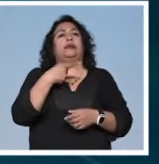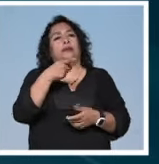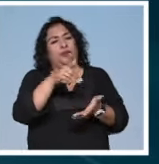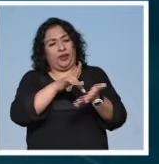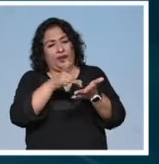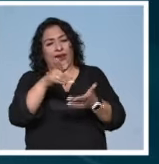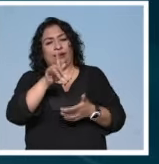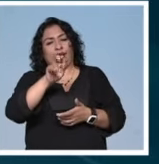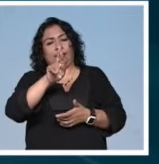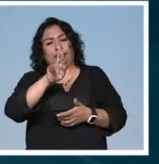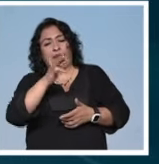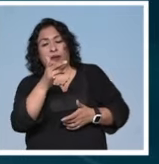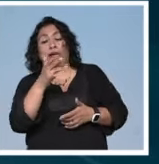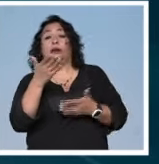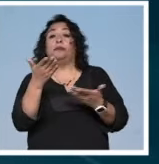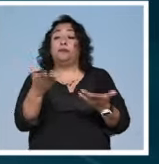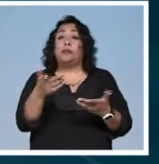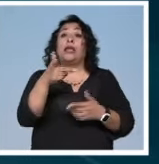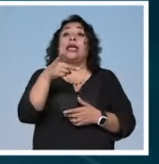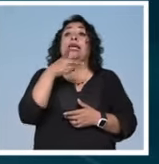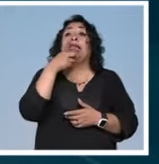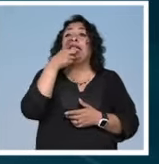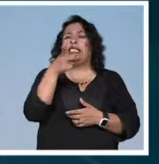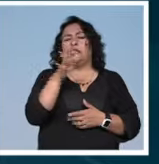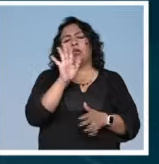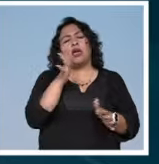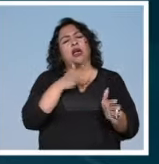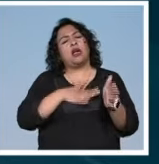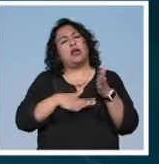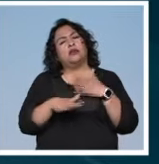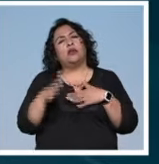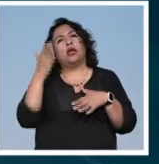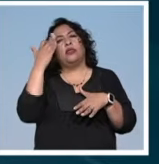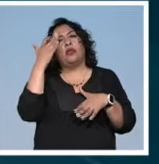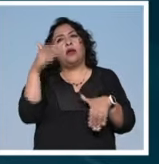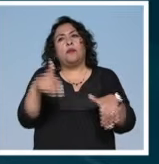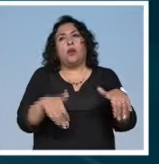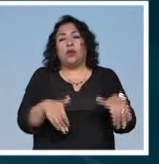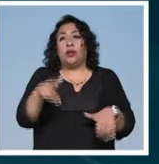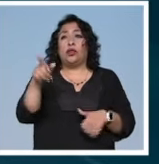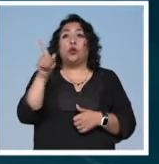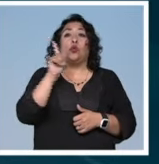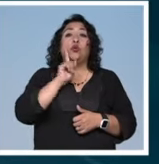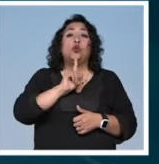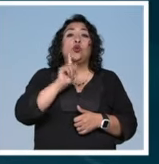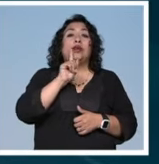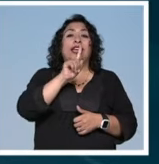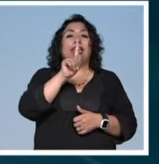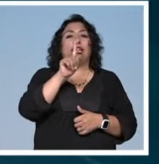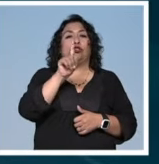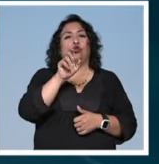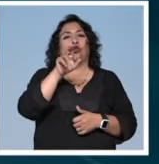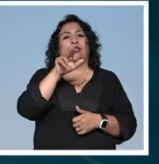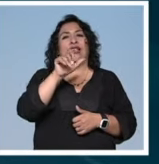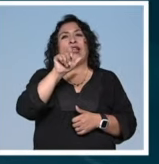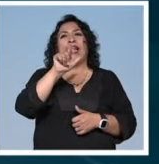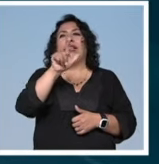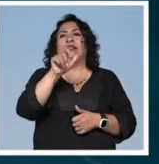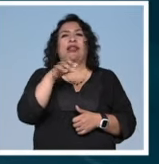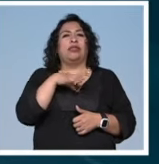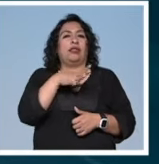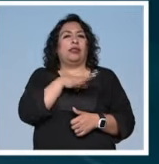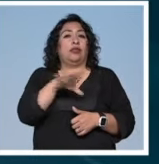Muchas gracias, Kimberly. Bien, aunque asegura que está cansada de las temporadas teatrales, Susana Alexander se niega a dejar